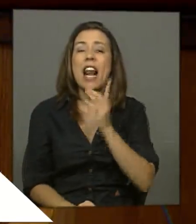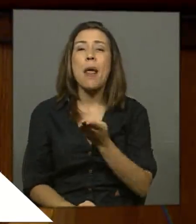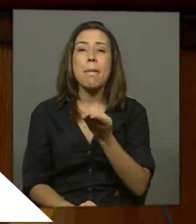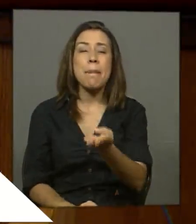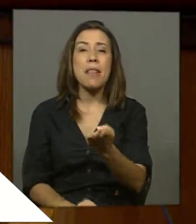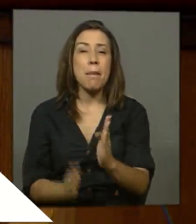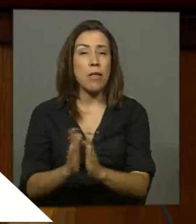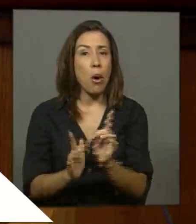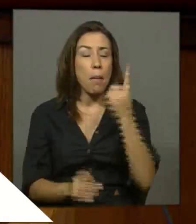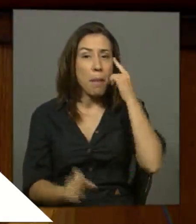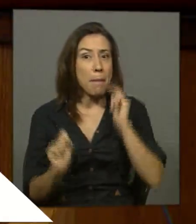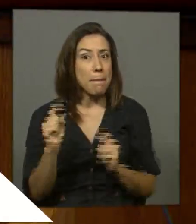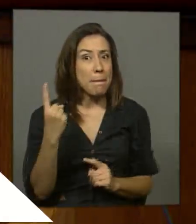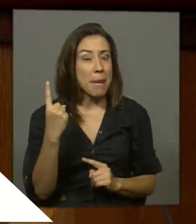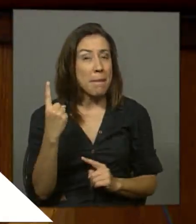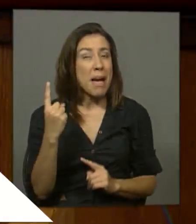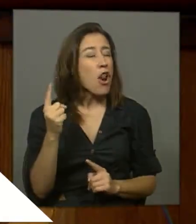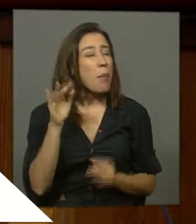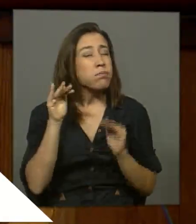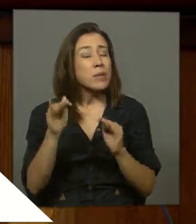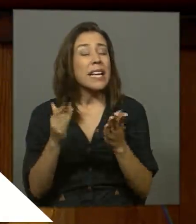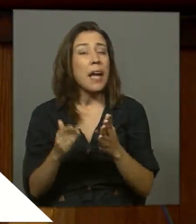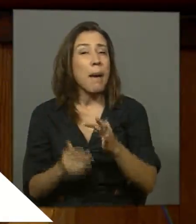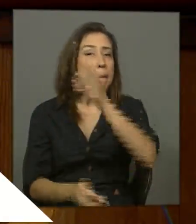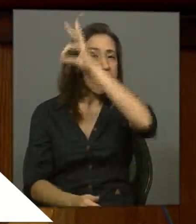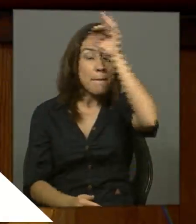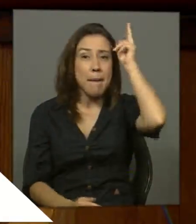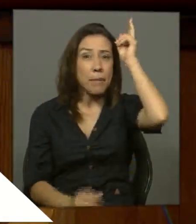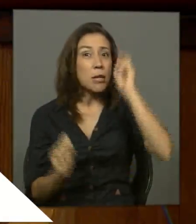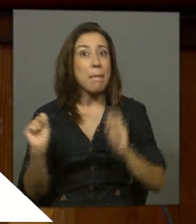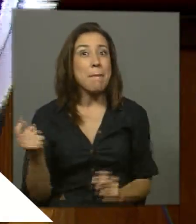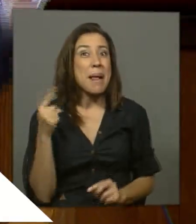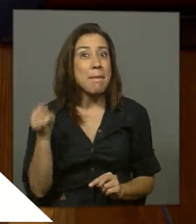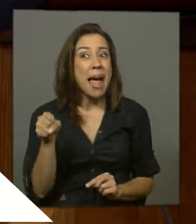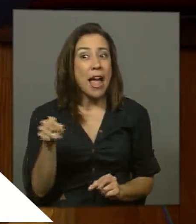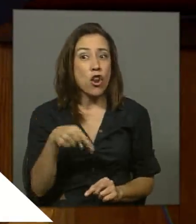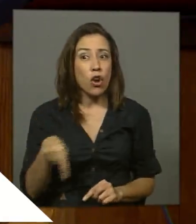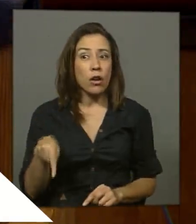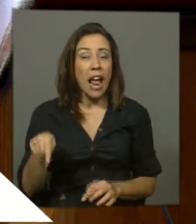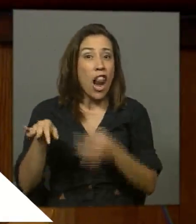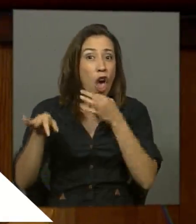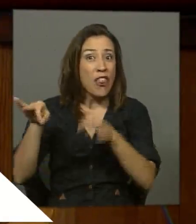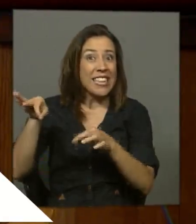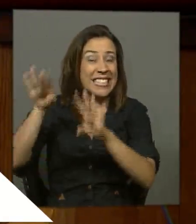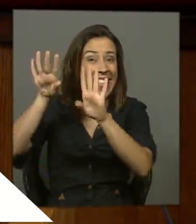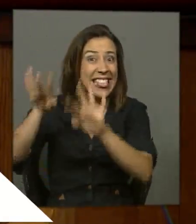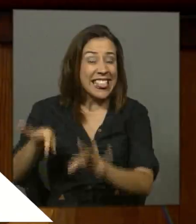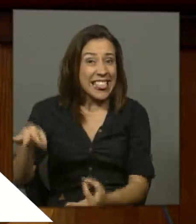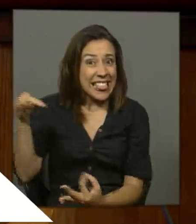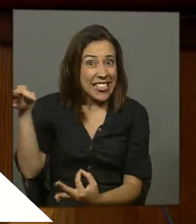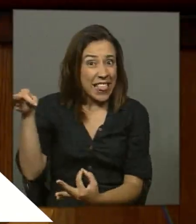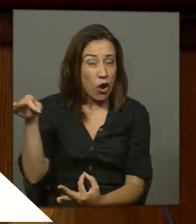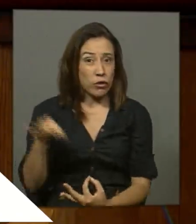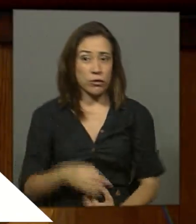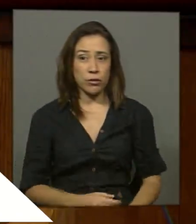perdón pero primero está el pueblo mapuche primero está el pueblo mapuche así lo dice el